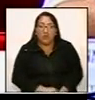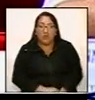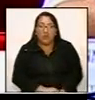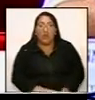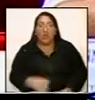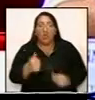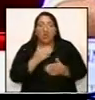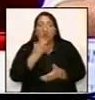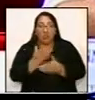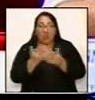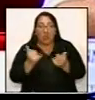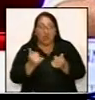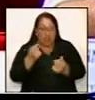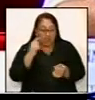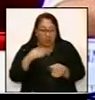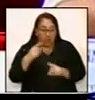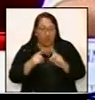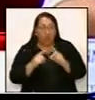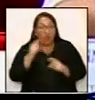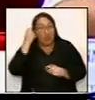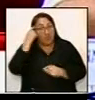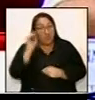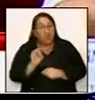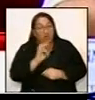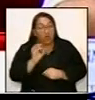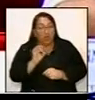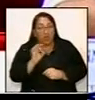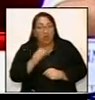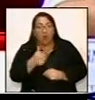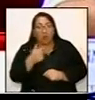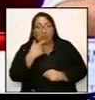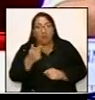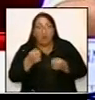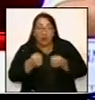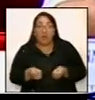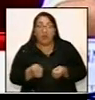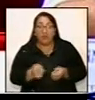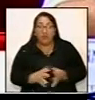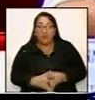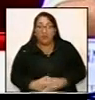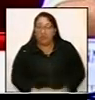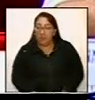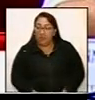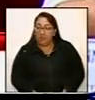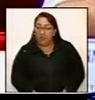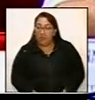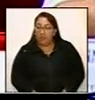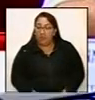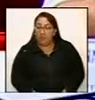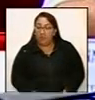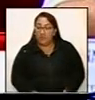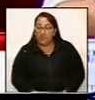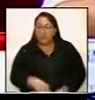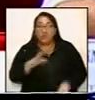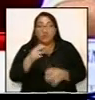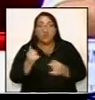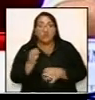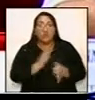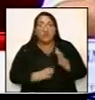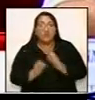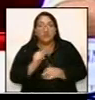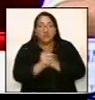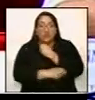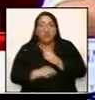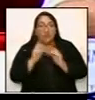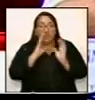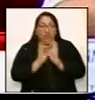las objeciones. Para algunos consideran levantar las objeciones, otros consideran insistir, pero acá el tema es algo muy simple. A veces hay financiamiento de